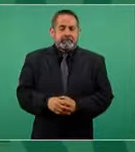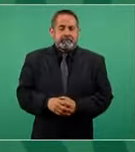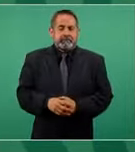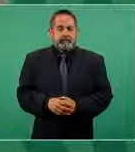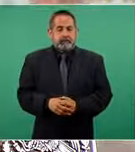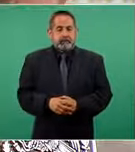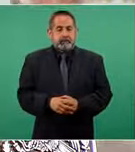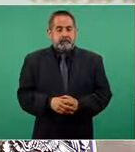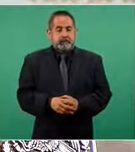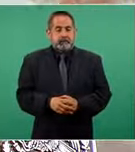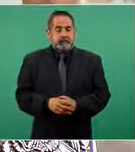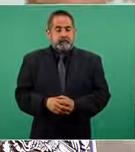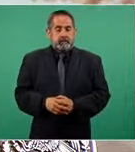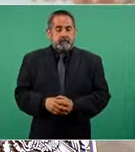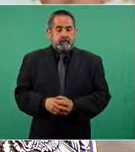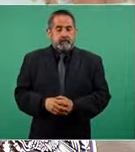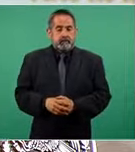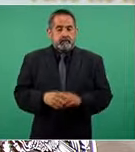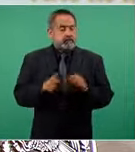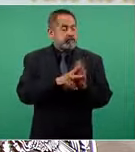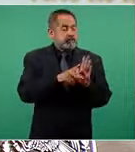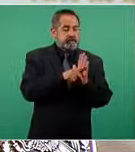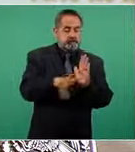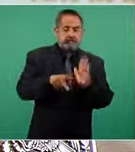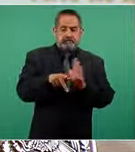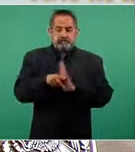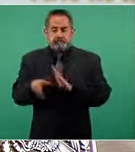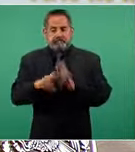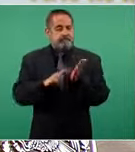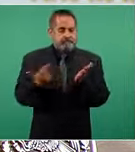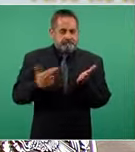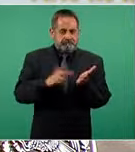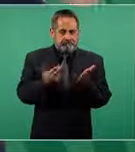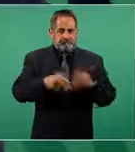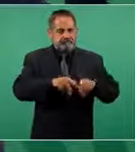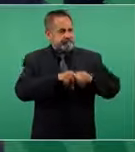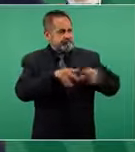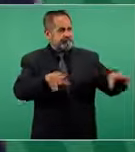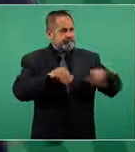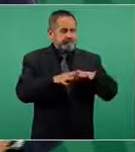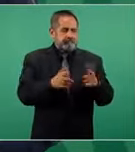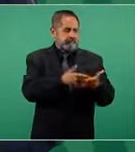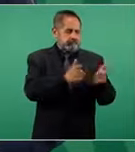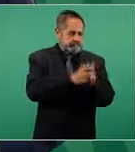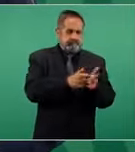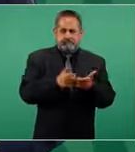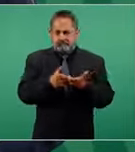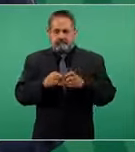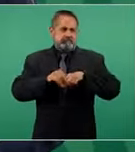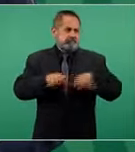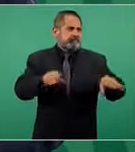con sus dos revistas, sus dos grupos.